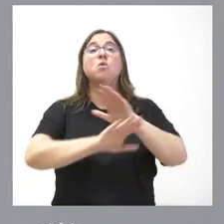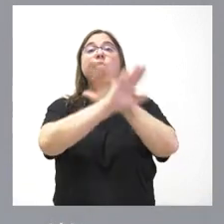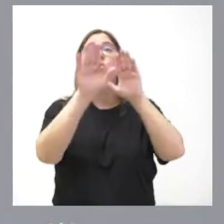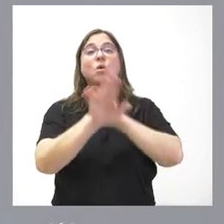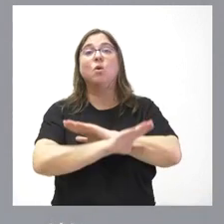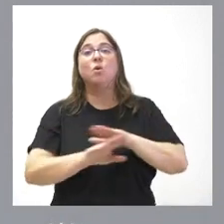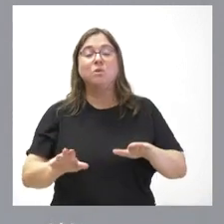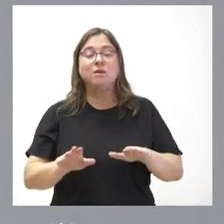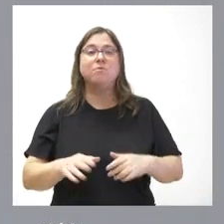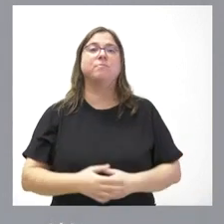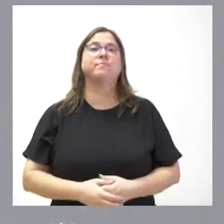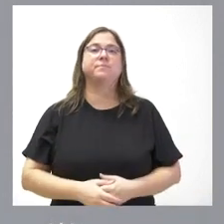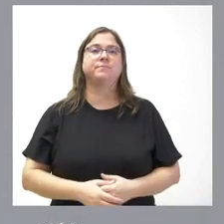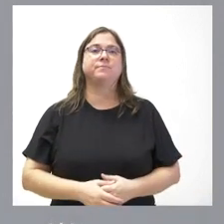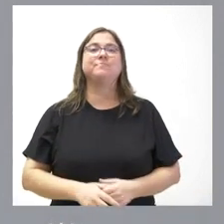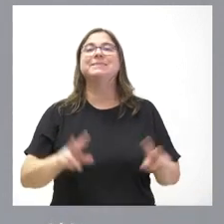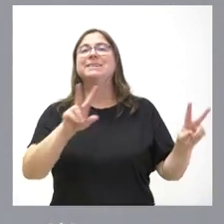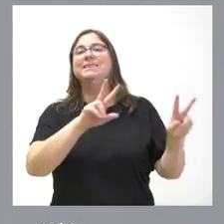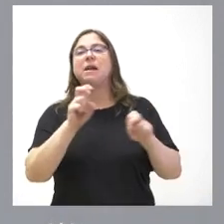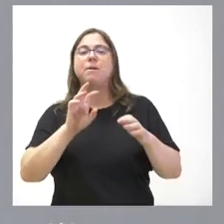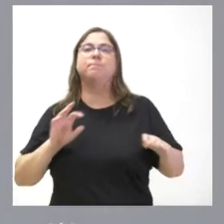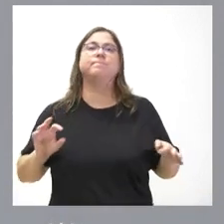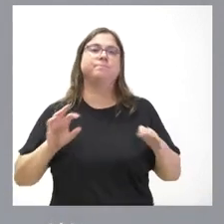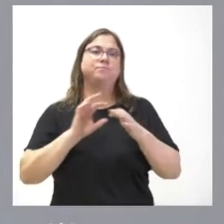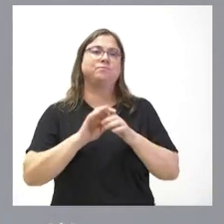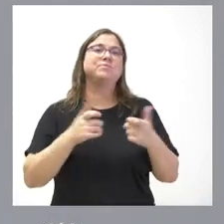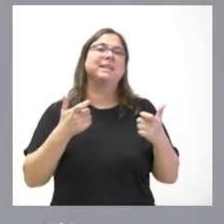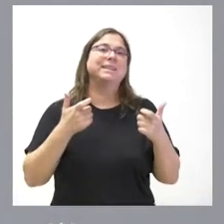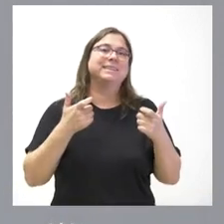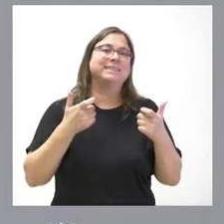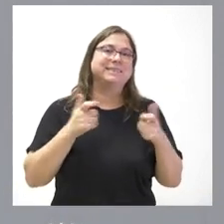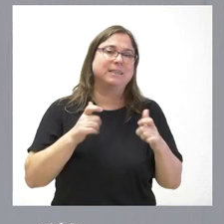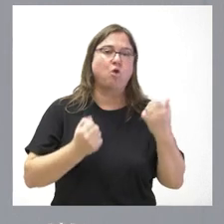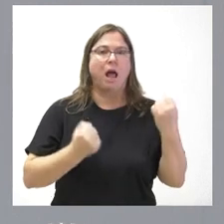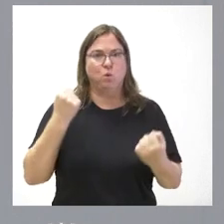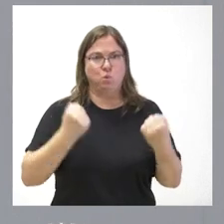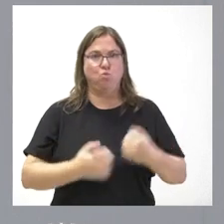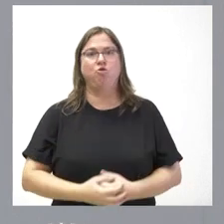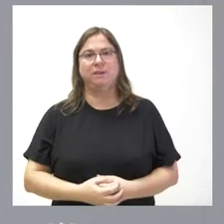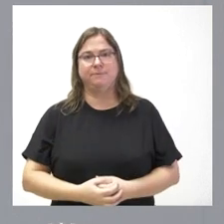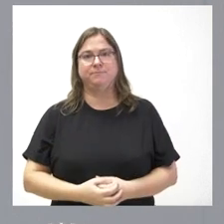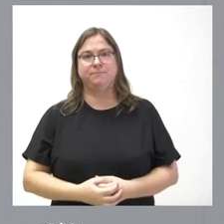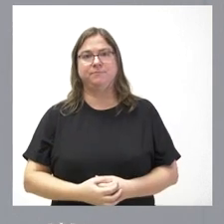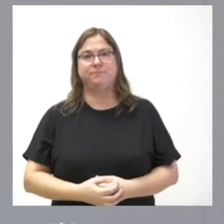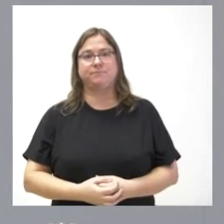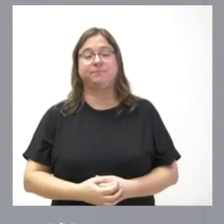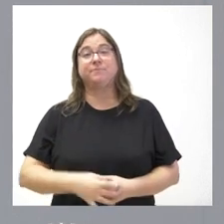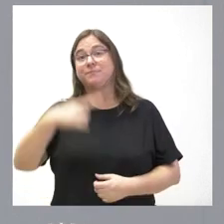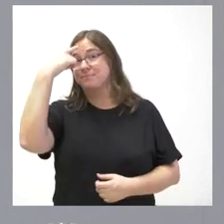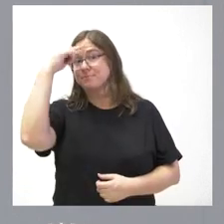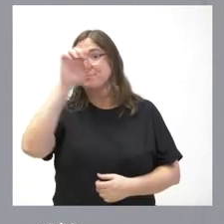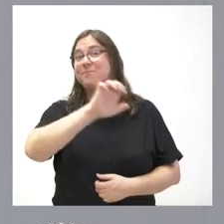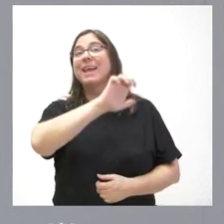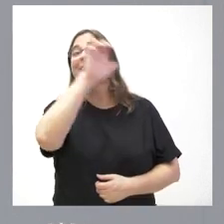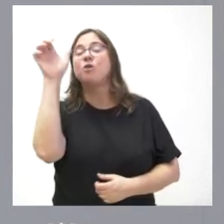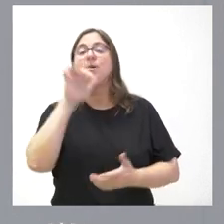solo por sacar cinco sería el tema vinculado al sector del automóvil saben ustedes ustedes que a nivel europeo se planteó un